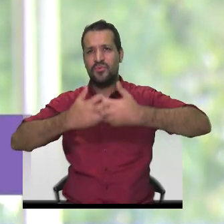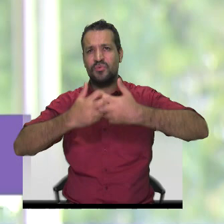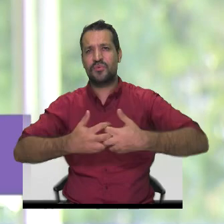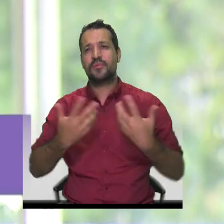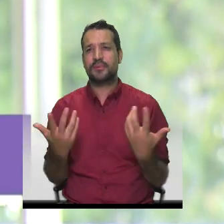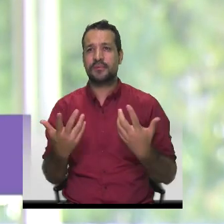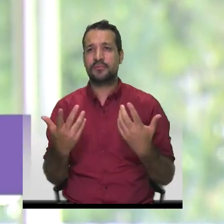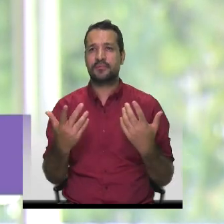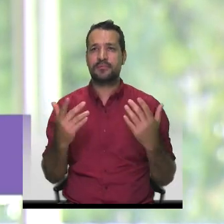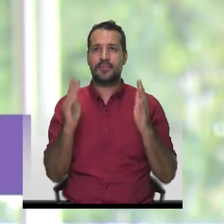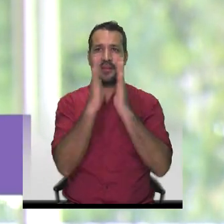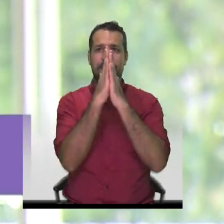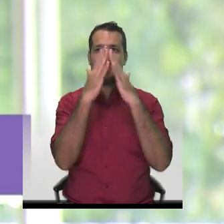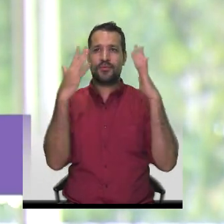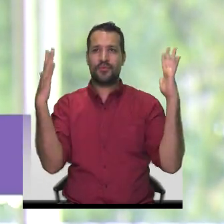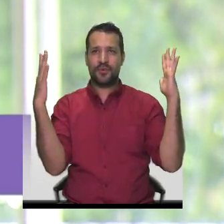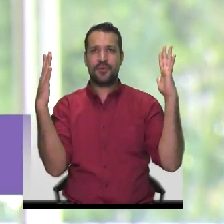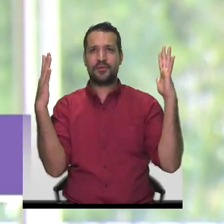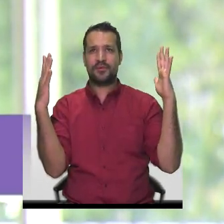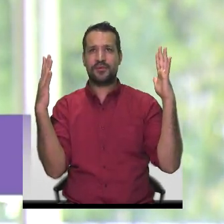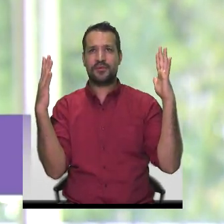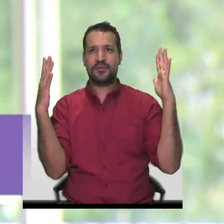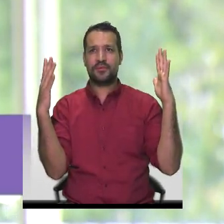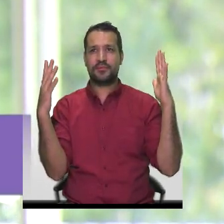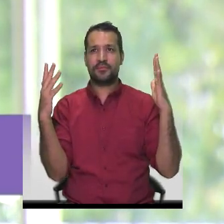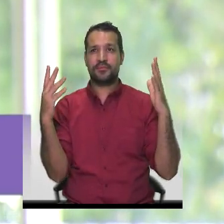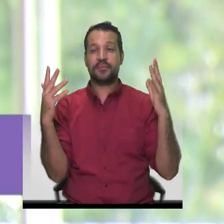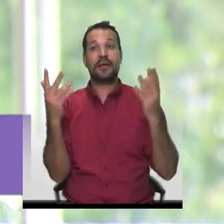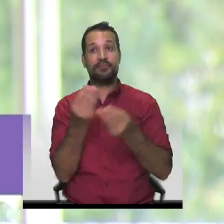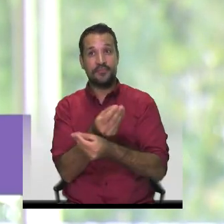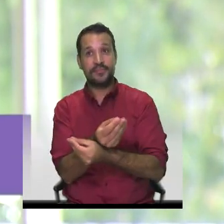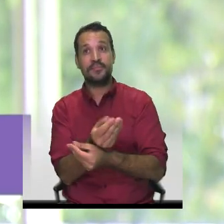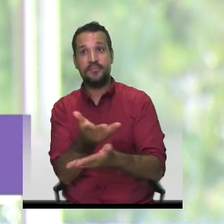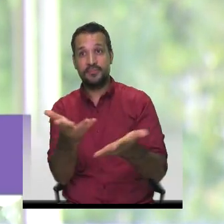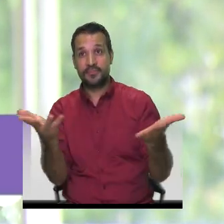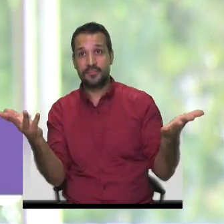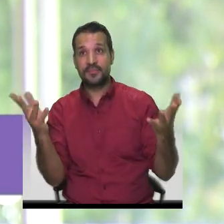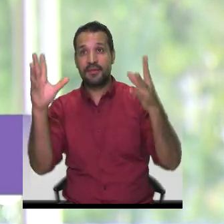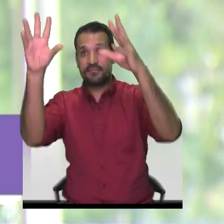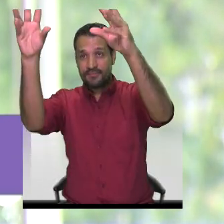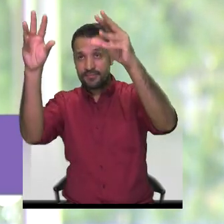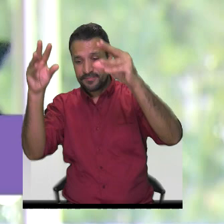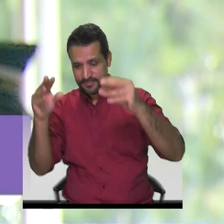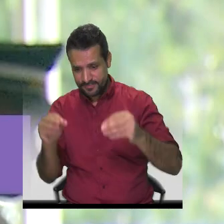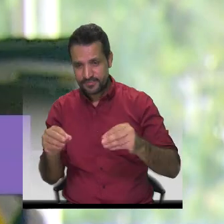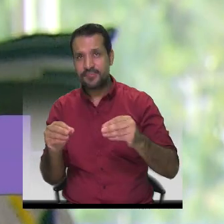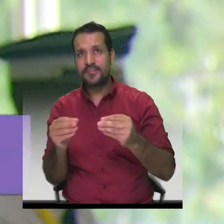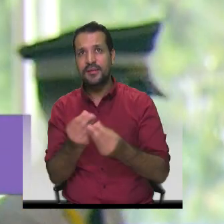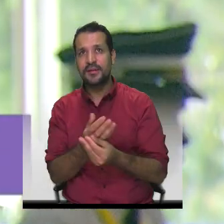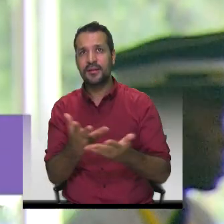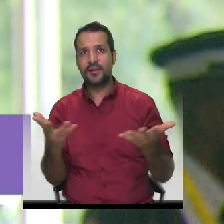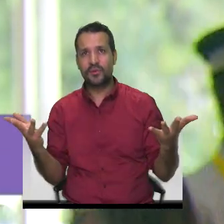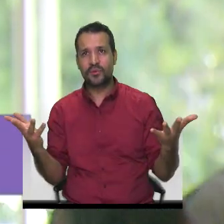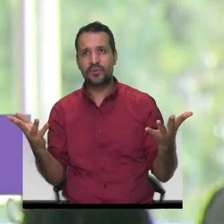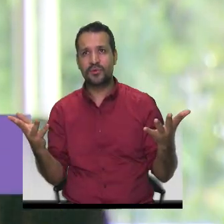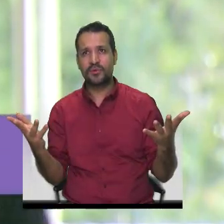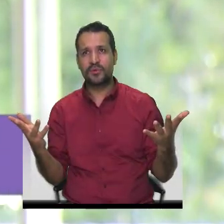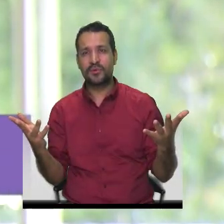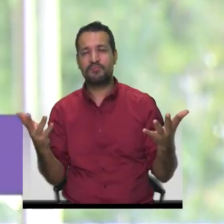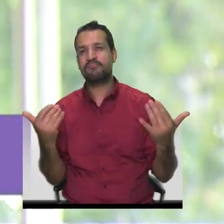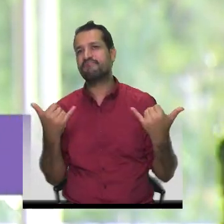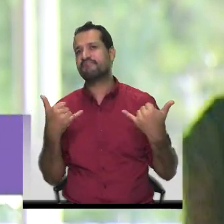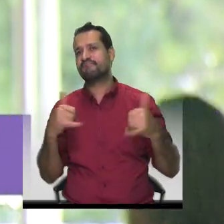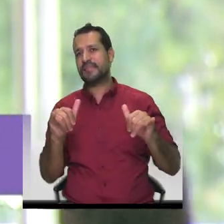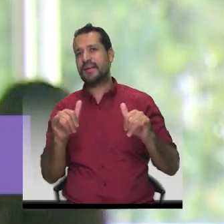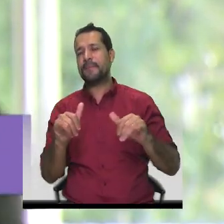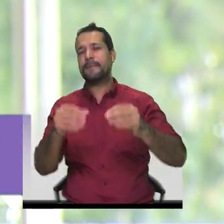exponencialmente a la naturaleza, empezamos a nombrarla como recurso. Y cuando uno nombra a la naturaleza como recurso, le quita esa capacidad de agencia y